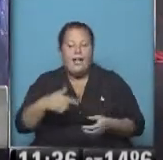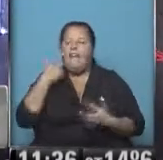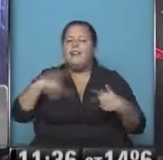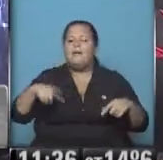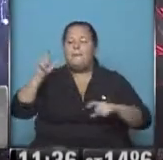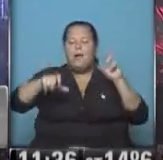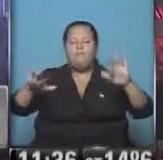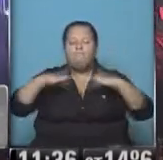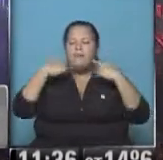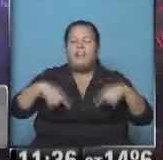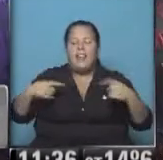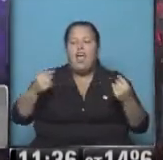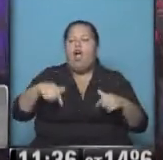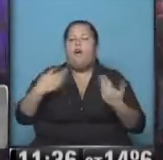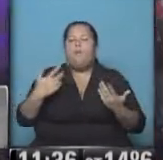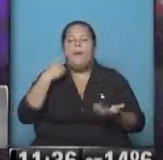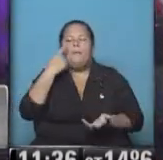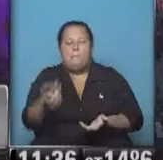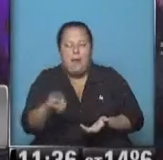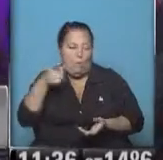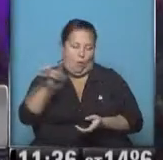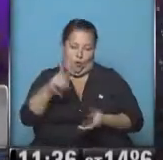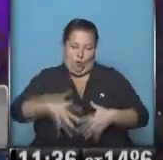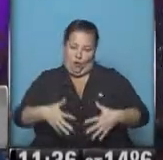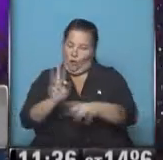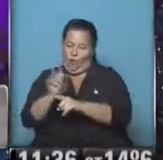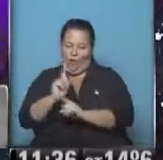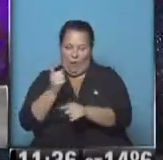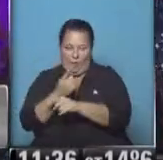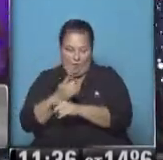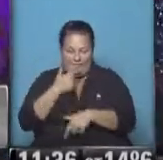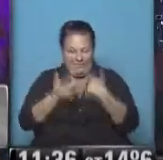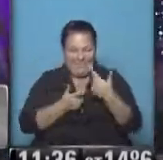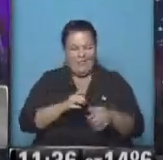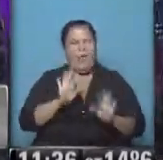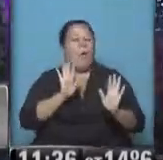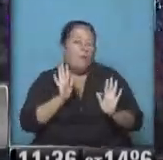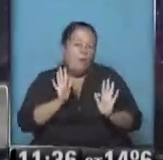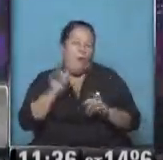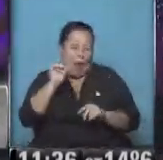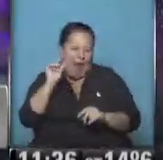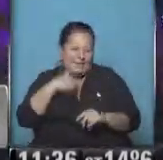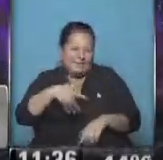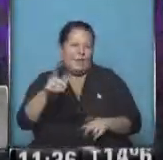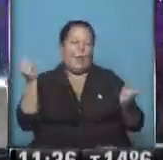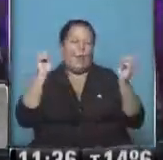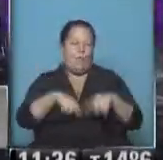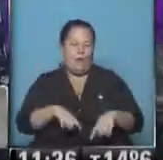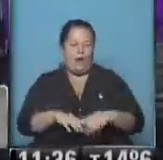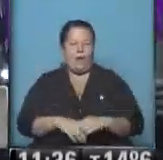qué va a ir a ver la gente hoy que quiere ir a plaza. No ir a ver nosotros. Vos no por la panza tenés que cuidarme. En minutos se los cuento. un ratito porque nos tenemos que volver a